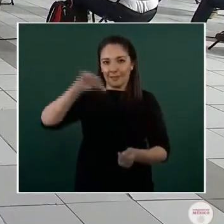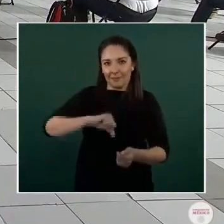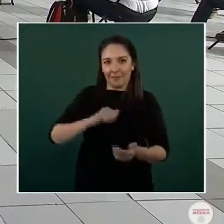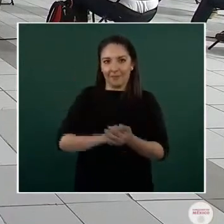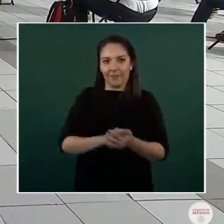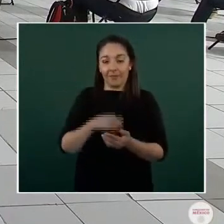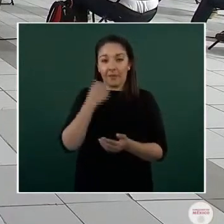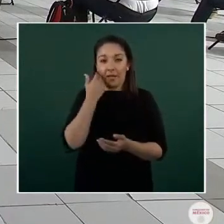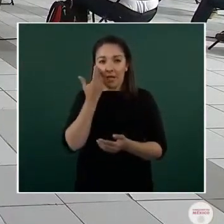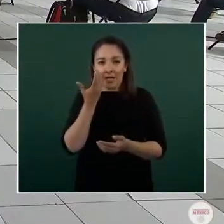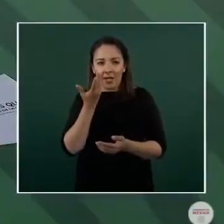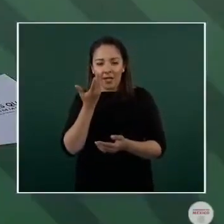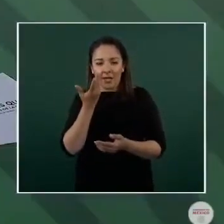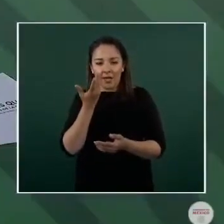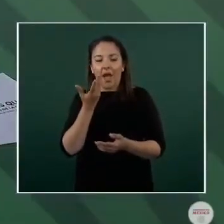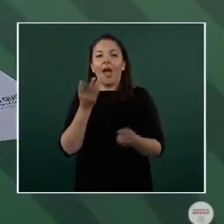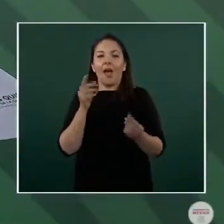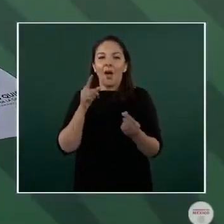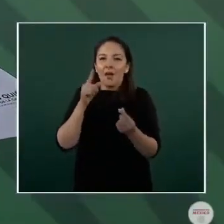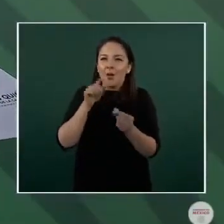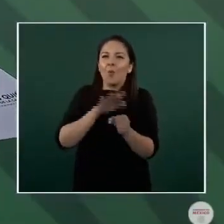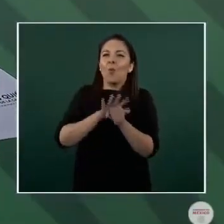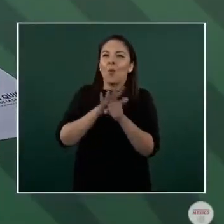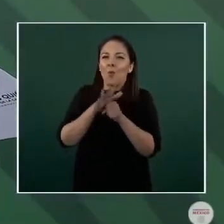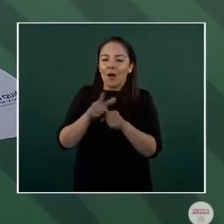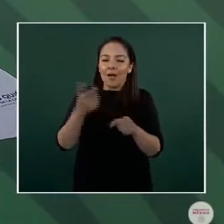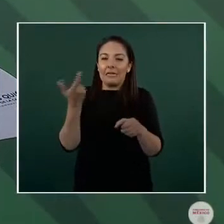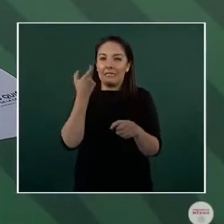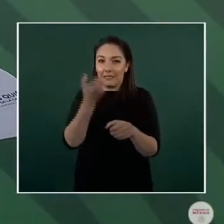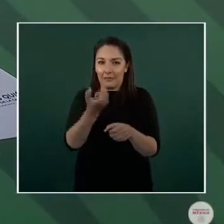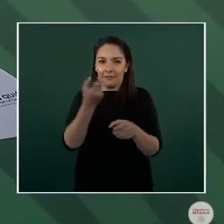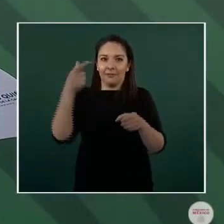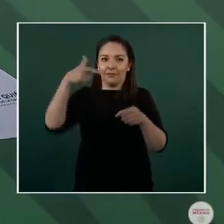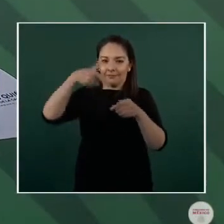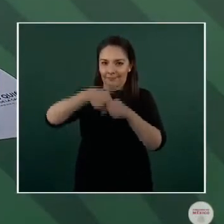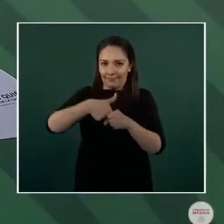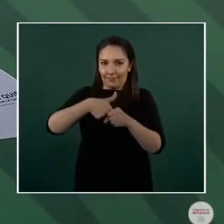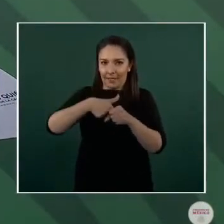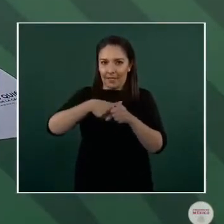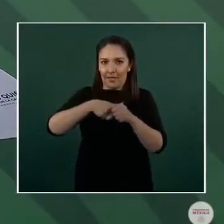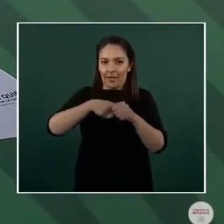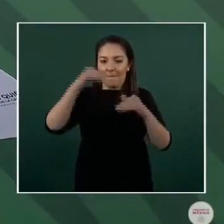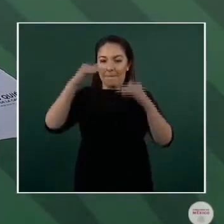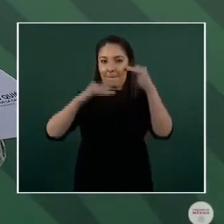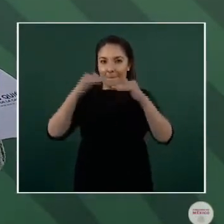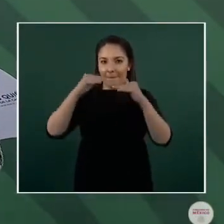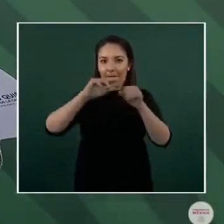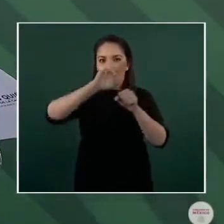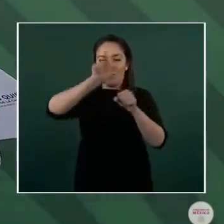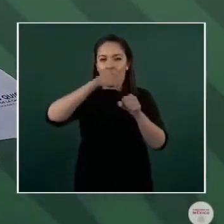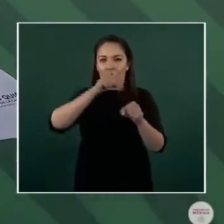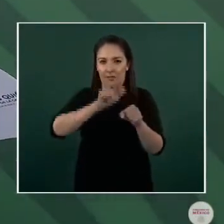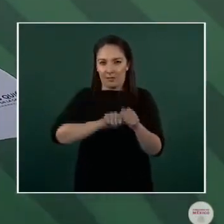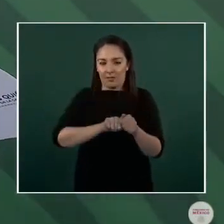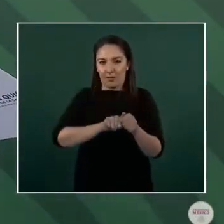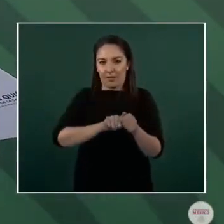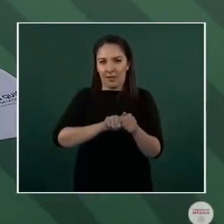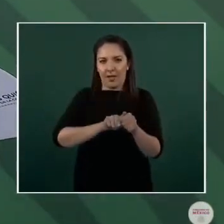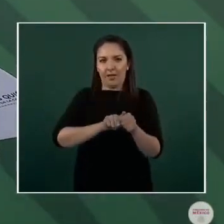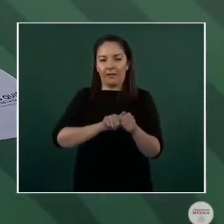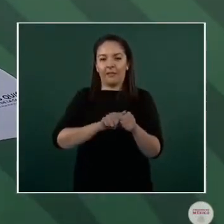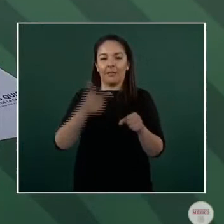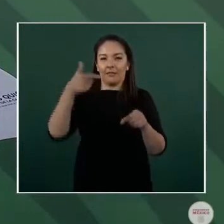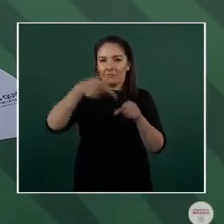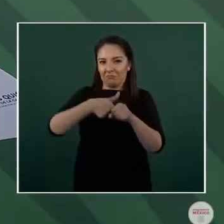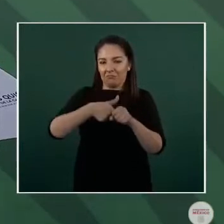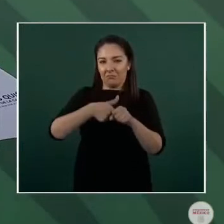de los combustibles para las gasolinas? El promedio nacional por litro de gasolina regular, 20 pesos